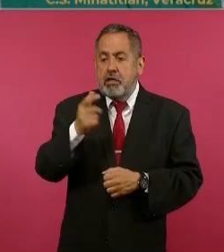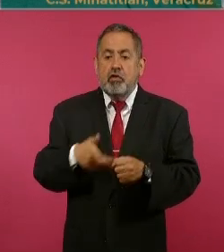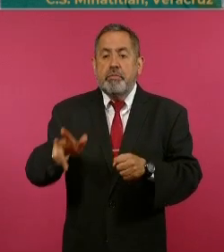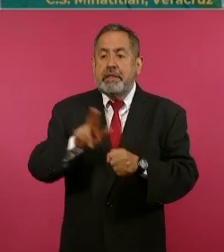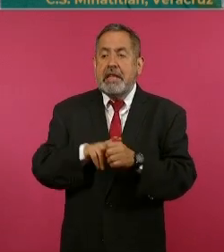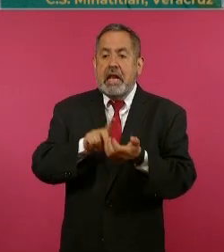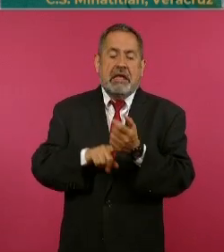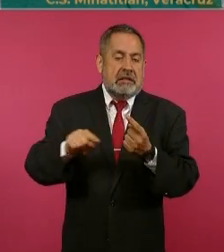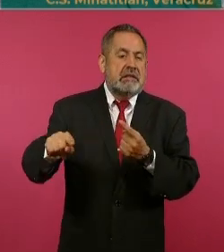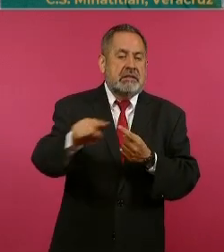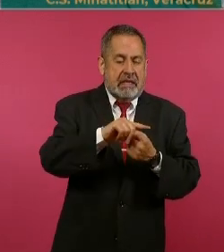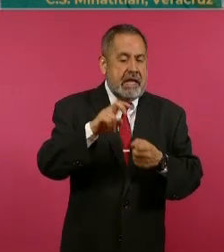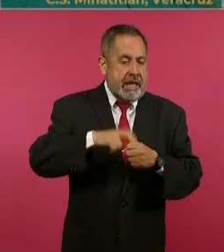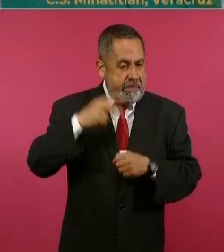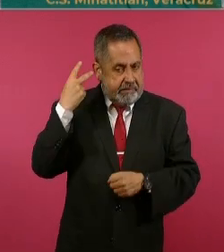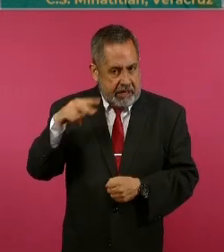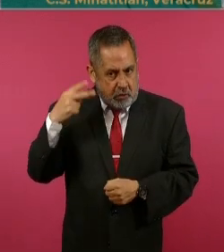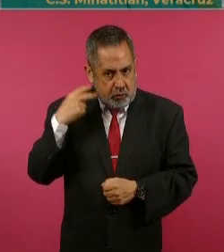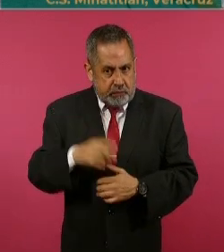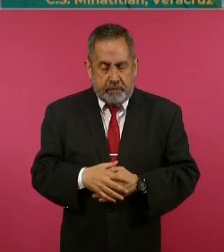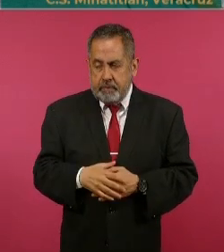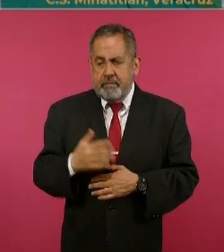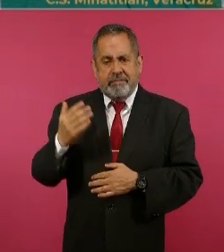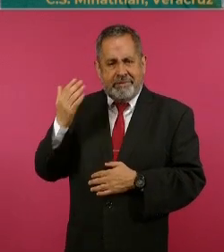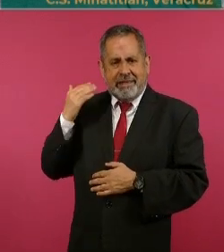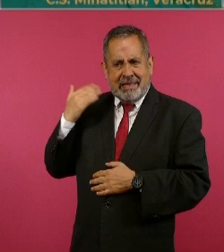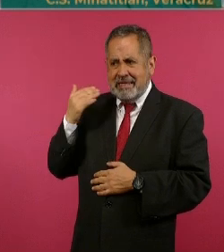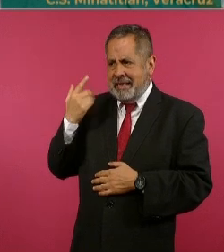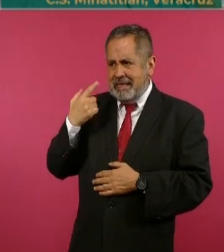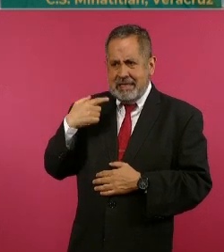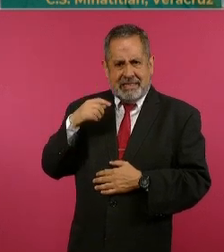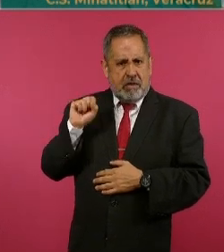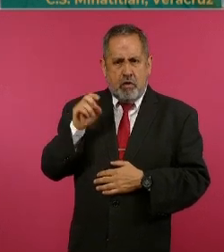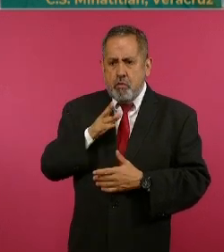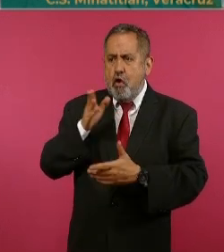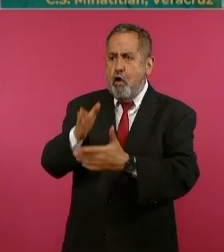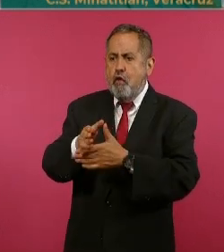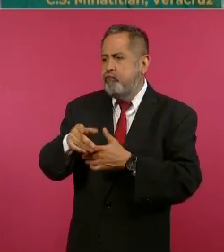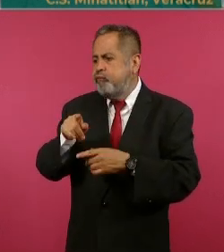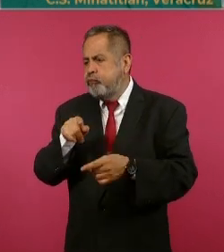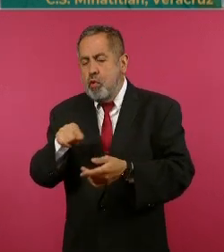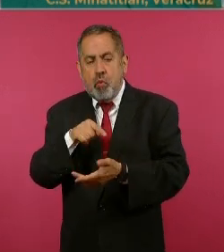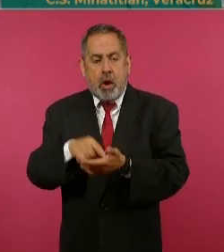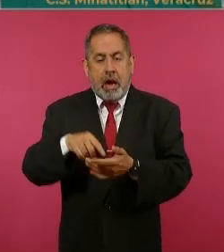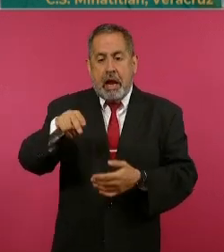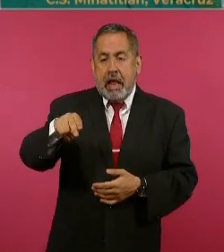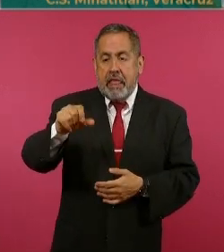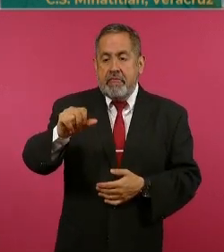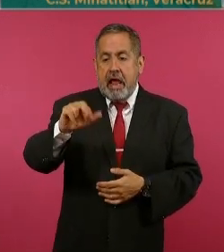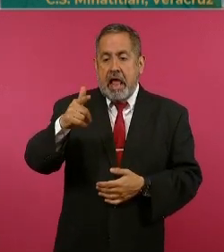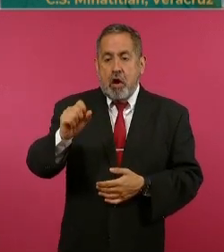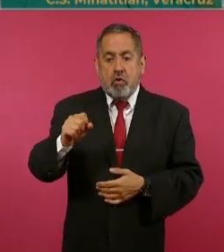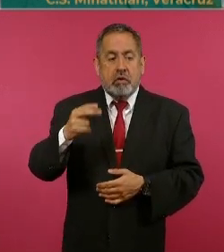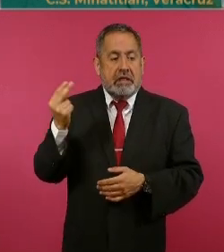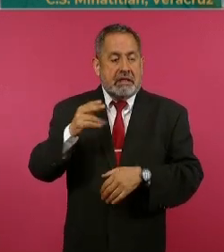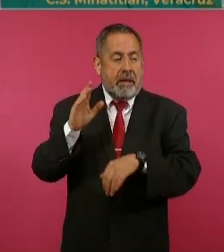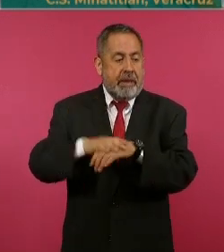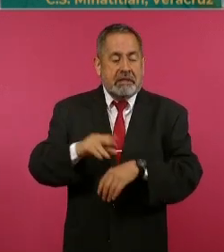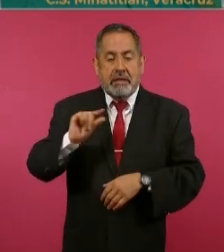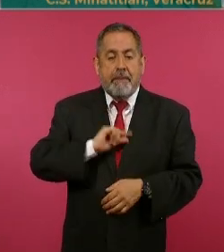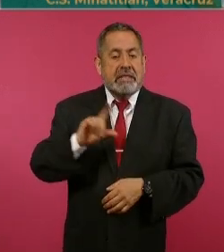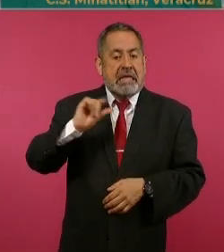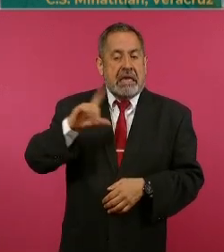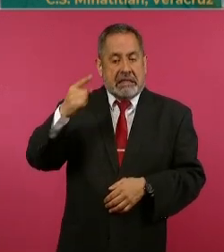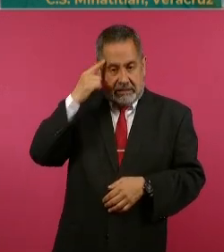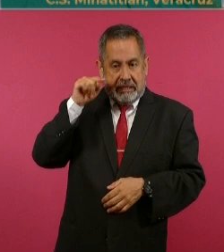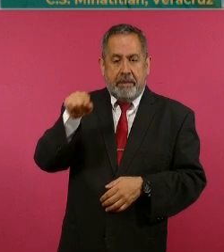hospitales de allá de Veracruz. El fin de semana estuvimos en 2 de ellos. De hecho, allí en Naranjos, por ejemplo, necesitaba más médicos especialistas. Es de los hospitales